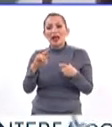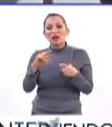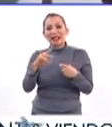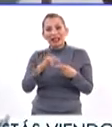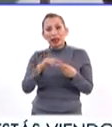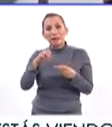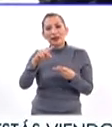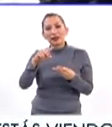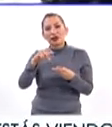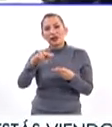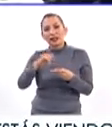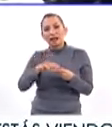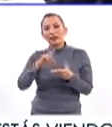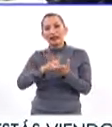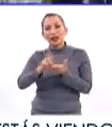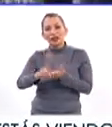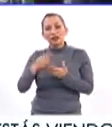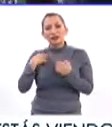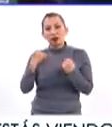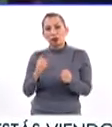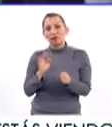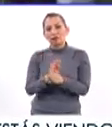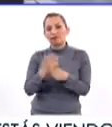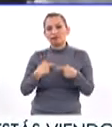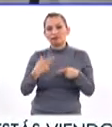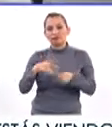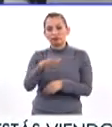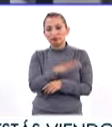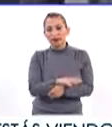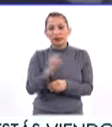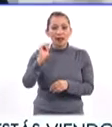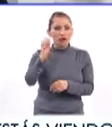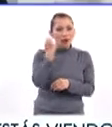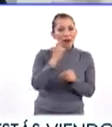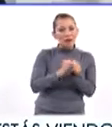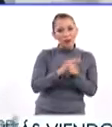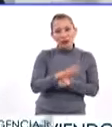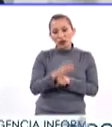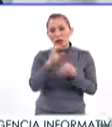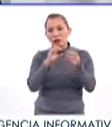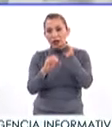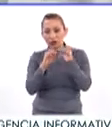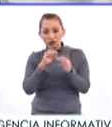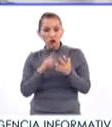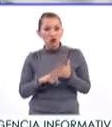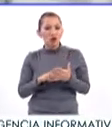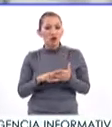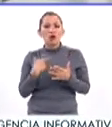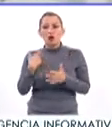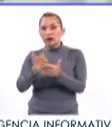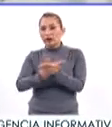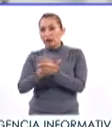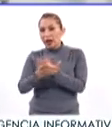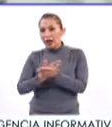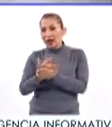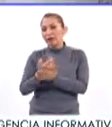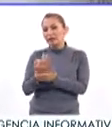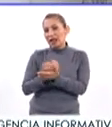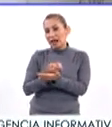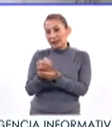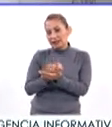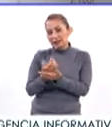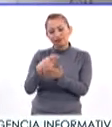mercadotecnia, mecatrónica, derecho y seguridad ciudadana, tecnologías de información y comunicación, contaduría y